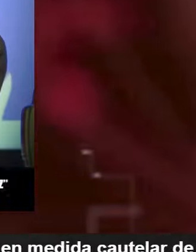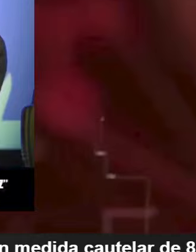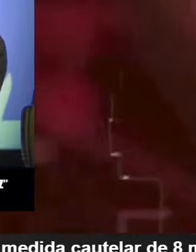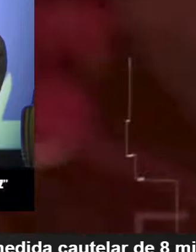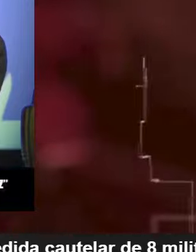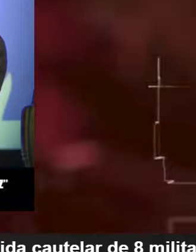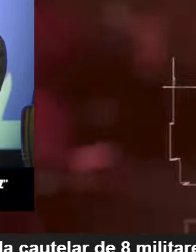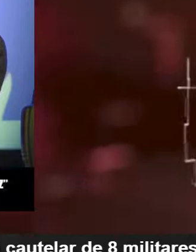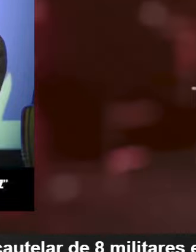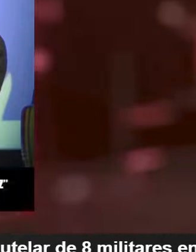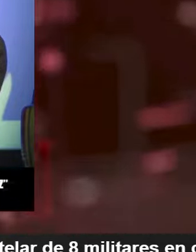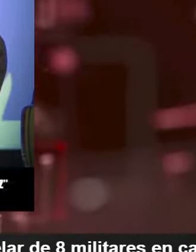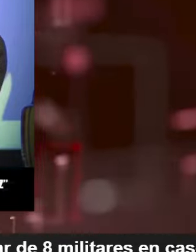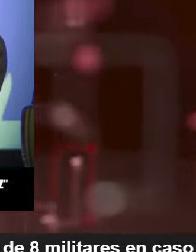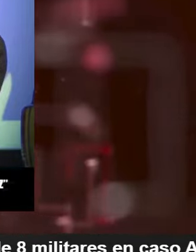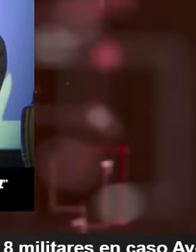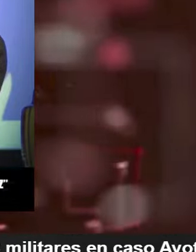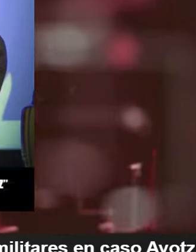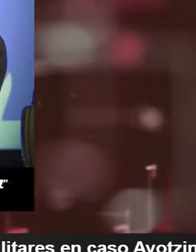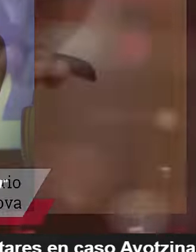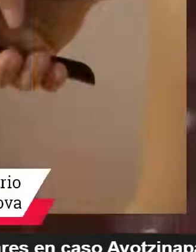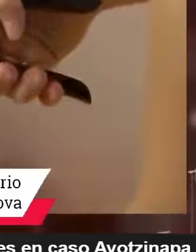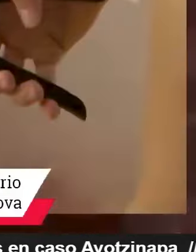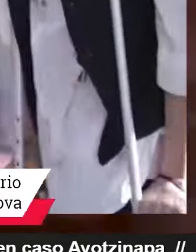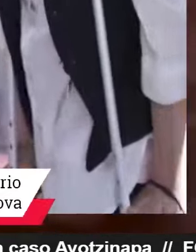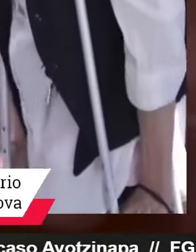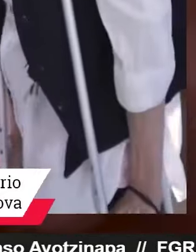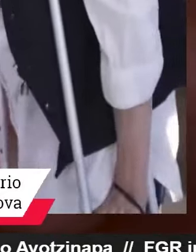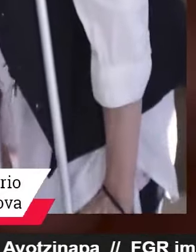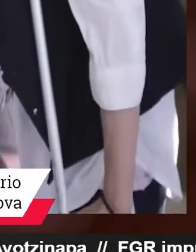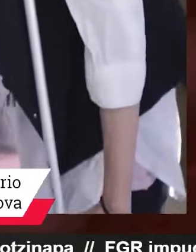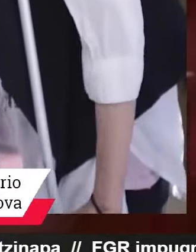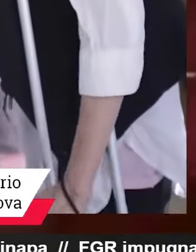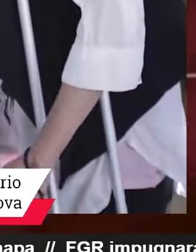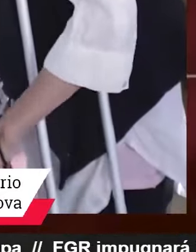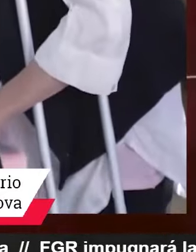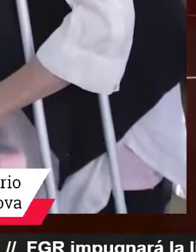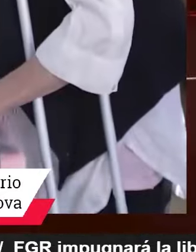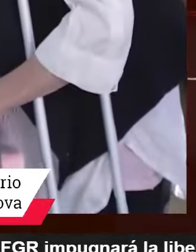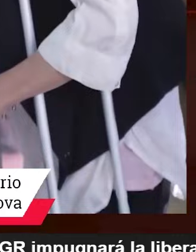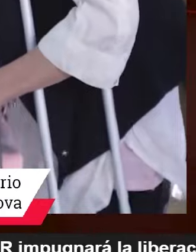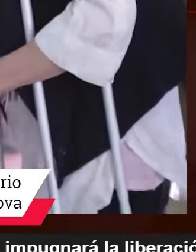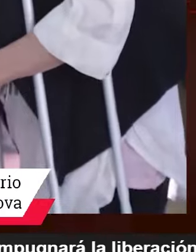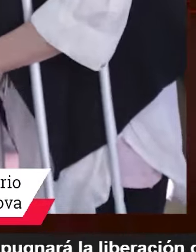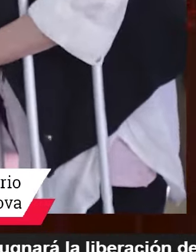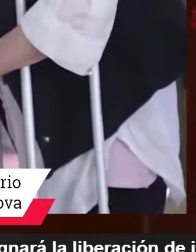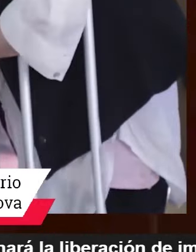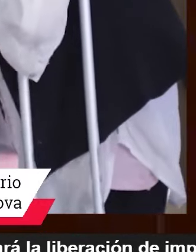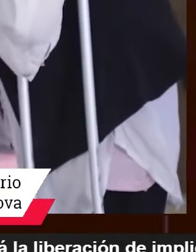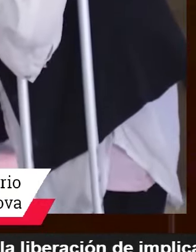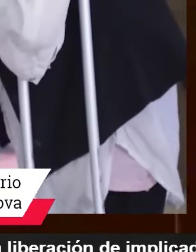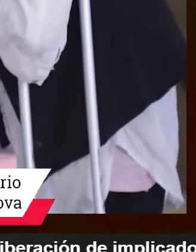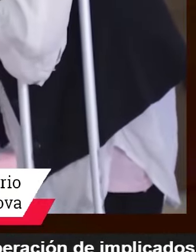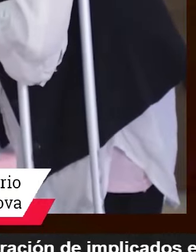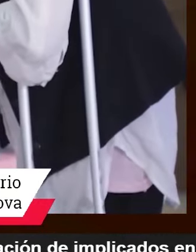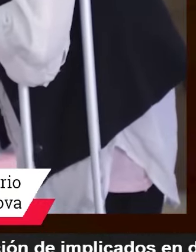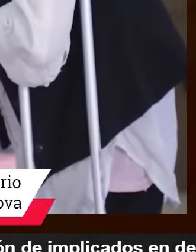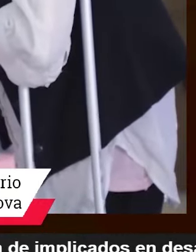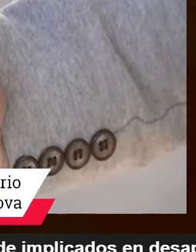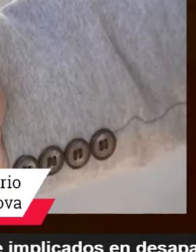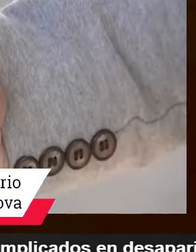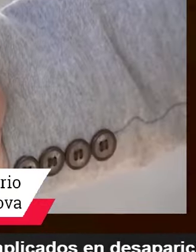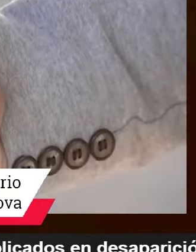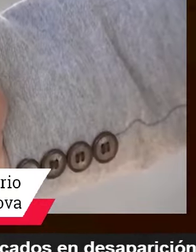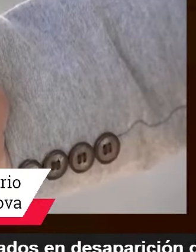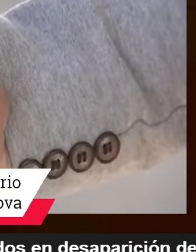referirse a estas asociaciones civiles a los organismos internacionales y a las instituciones de educación superior la lista completa